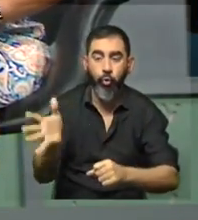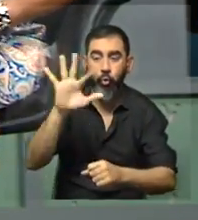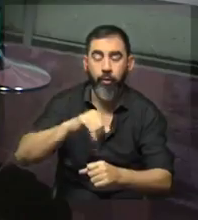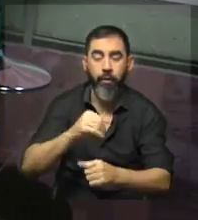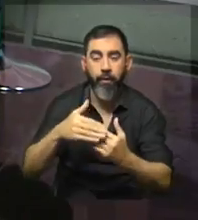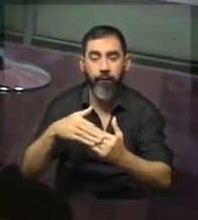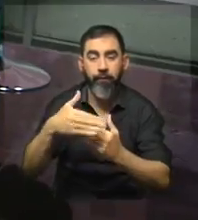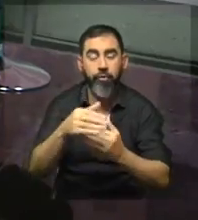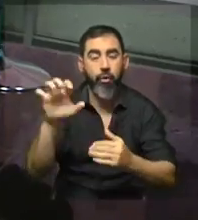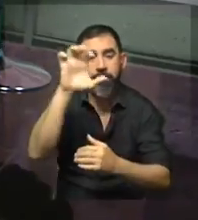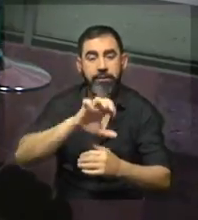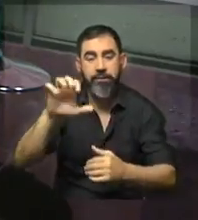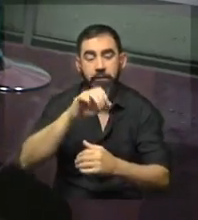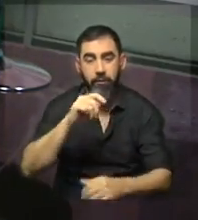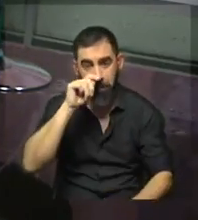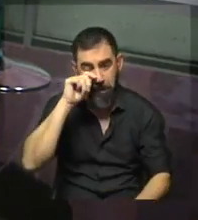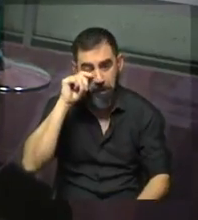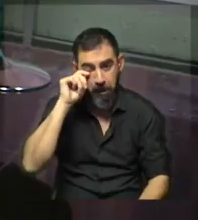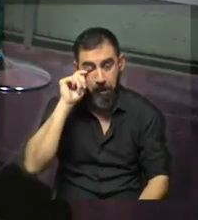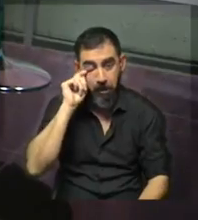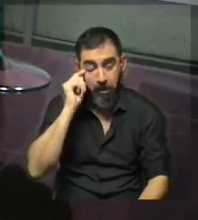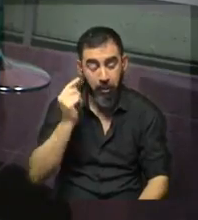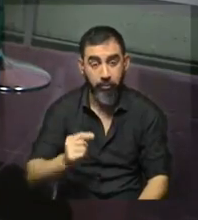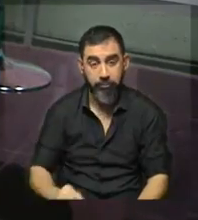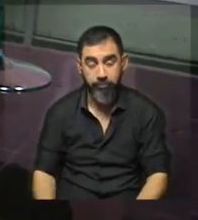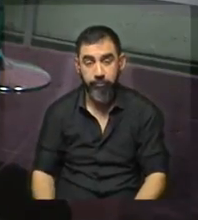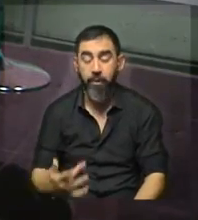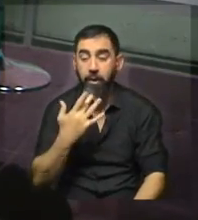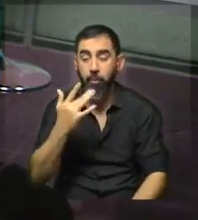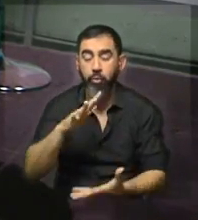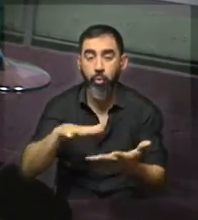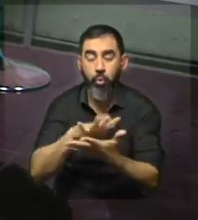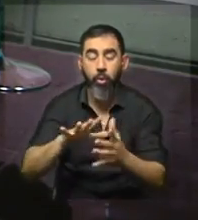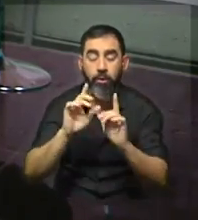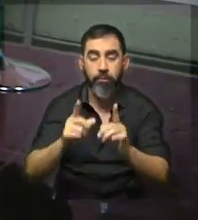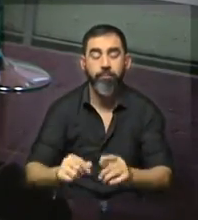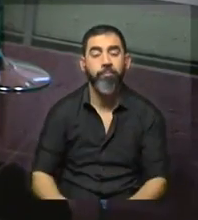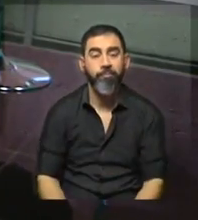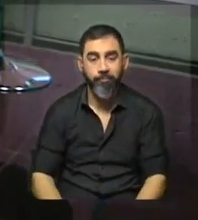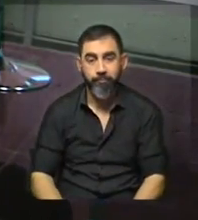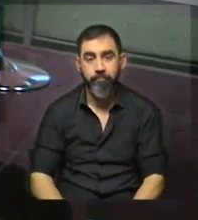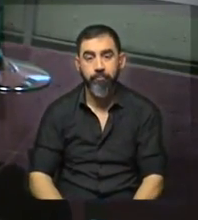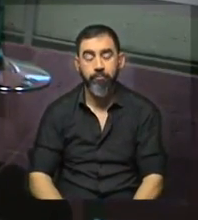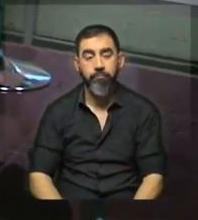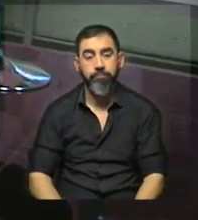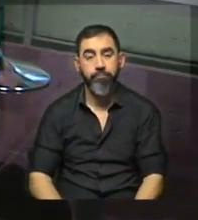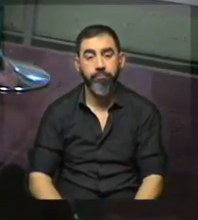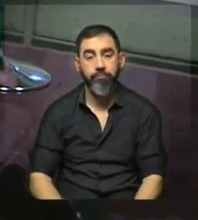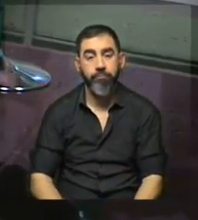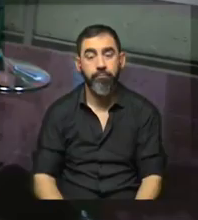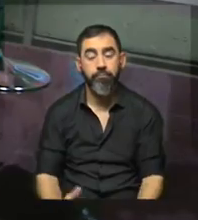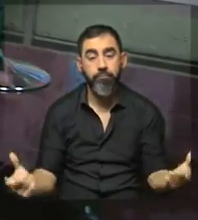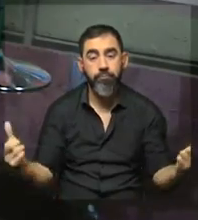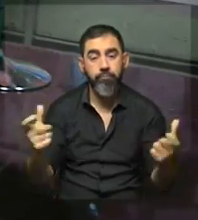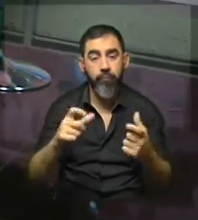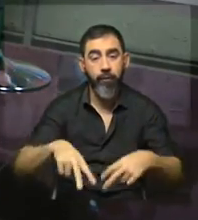barriada maravillosa. El grito gemelo, Cerro Cerro, es la cultura. Precioso lugar y preciosa obra además ahí. Bueno, hacemos una comisión investigadora,